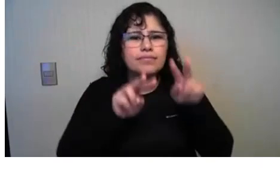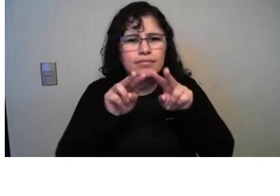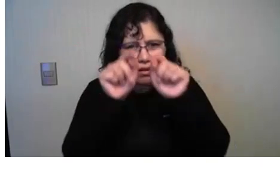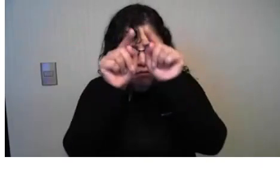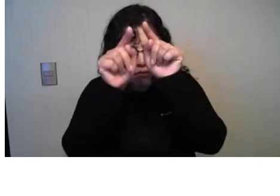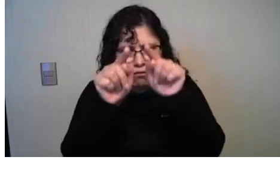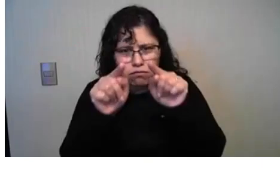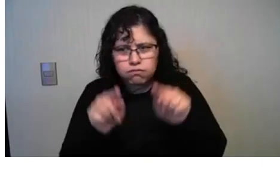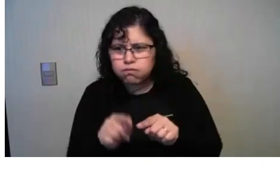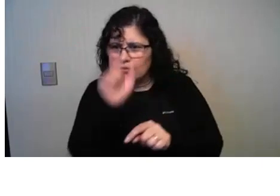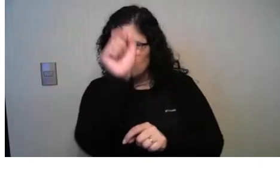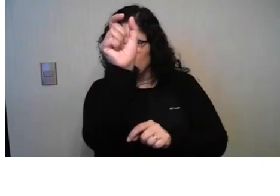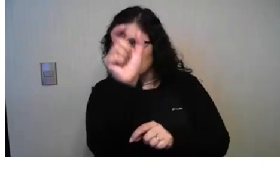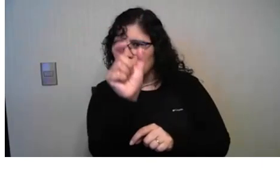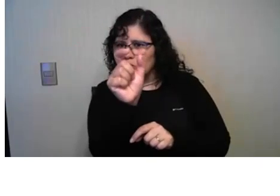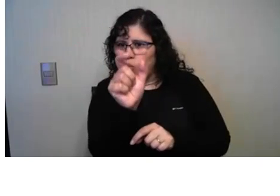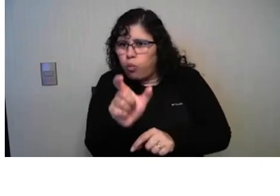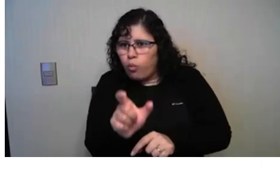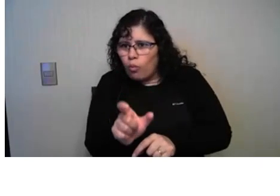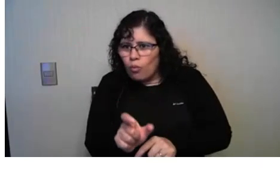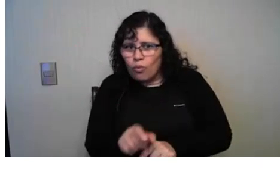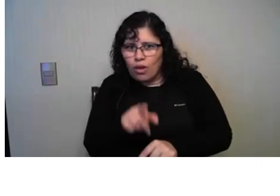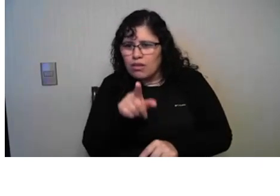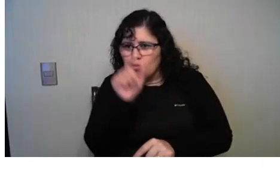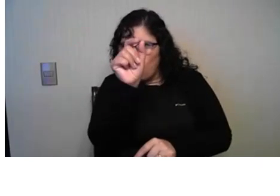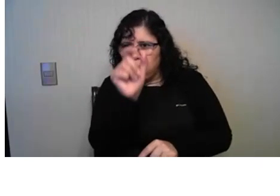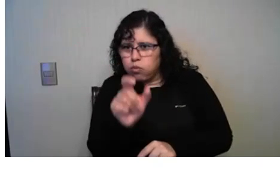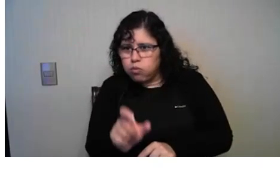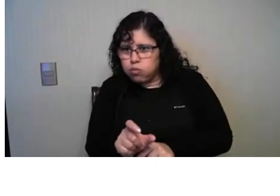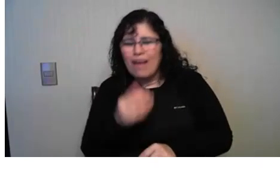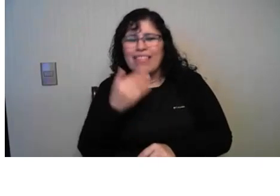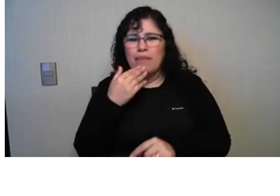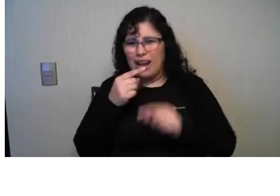cervical y el engrosamiento lumbar.